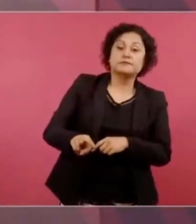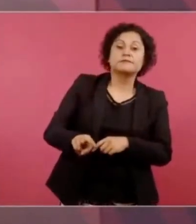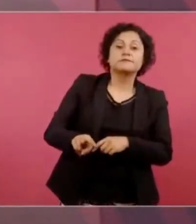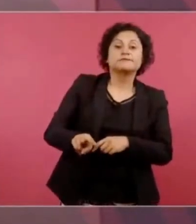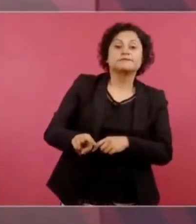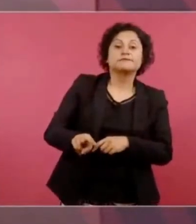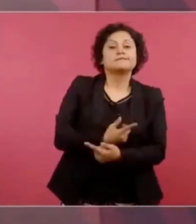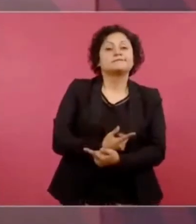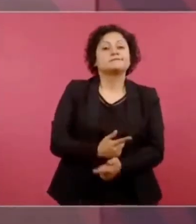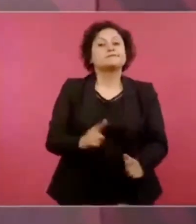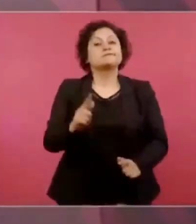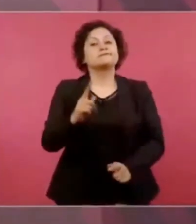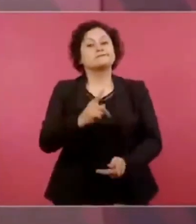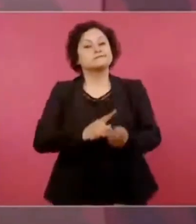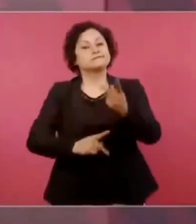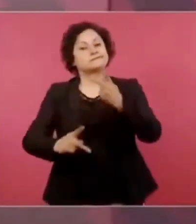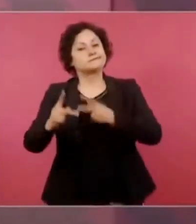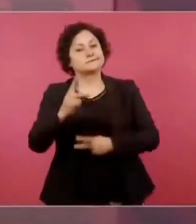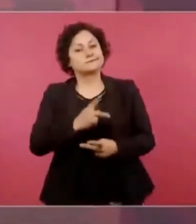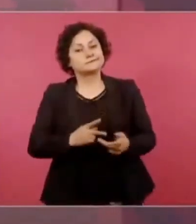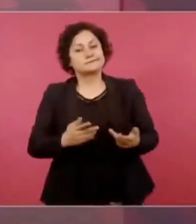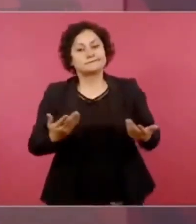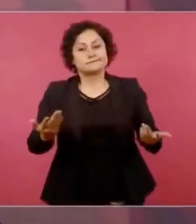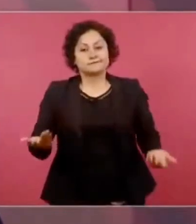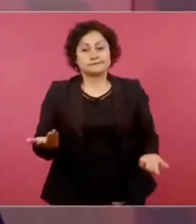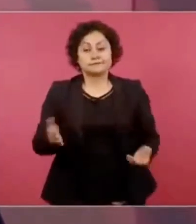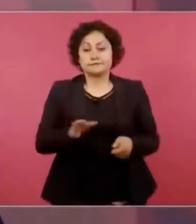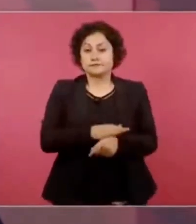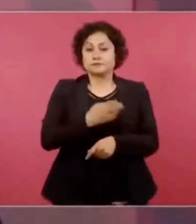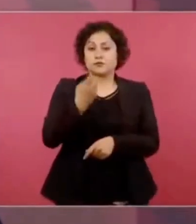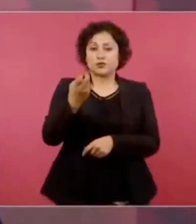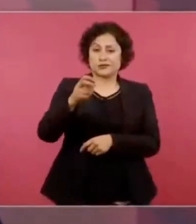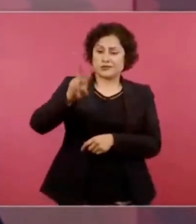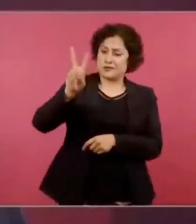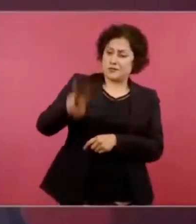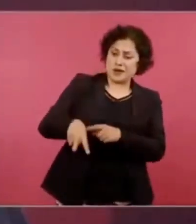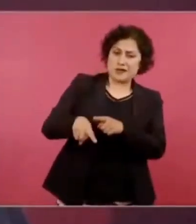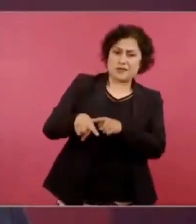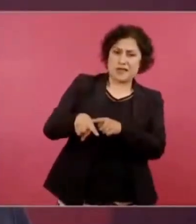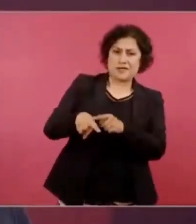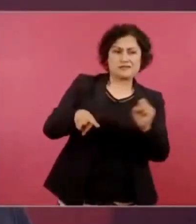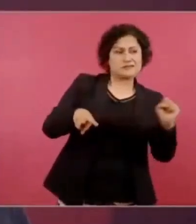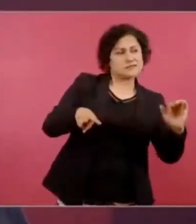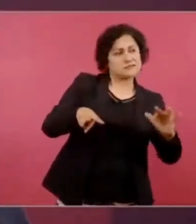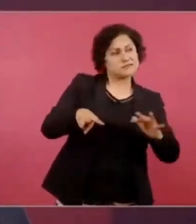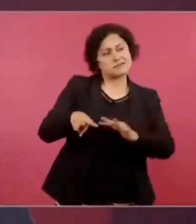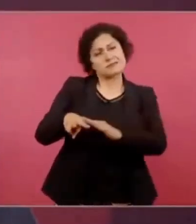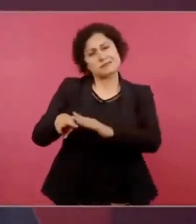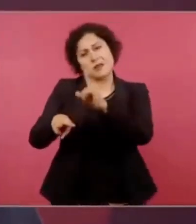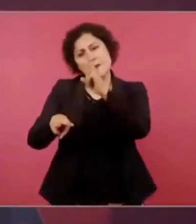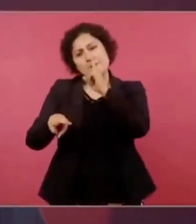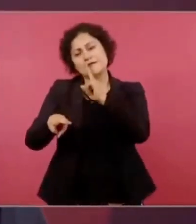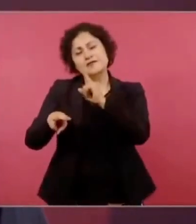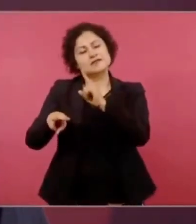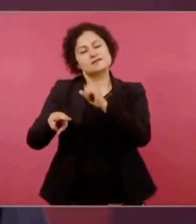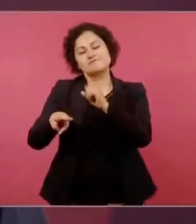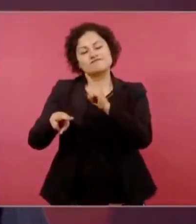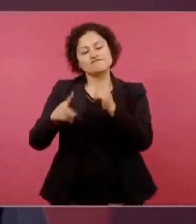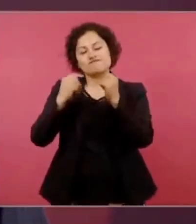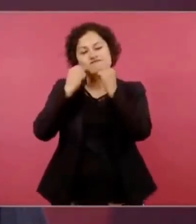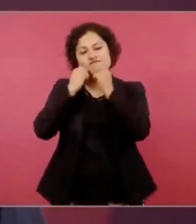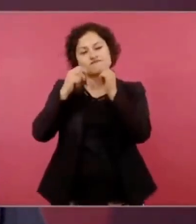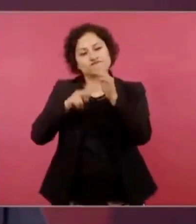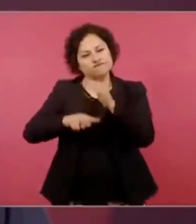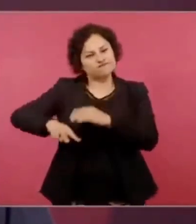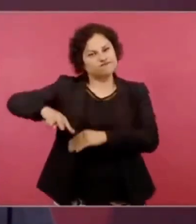Entonces, la verdad siempre se abre paso, siempre,